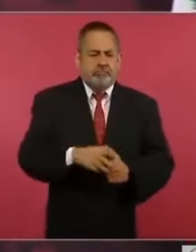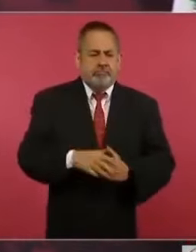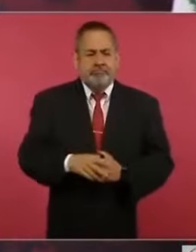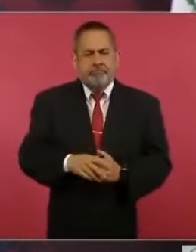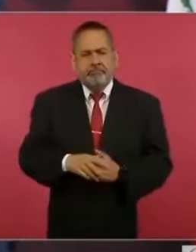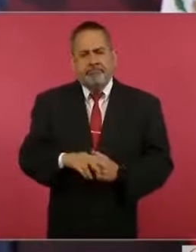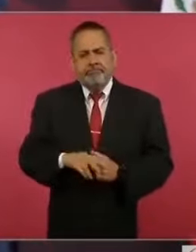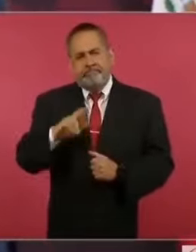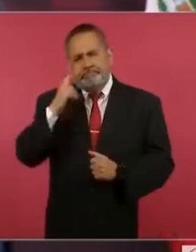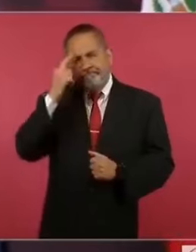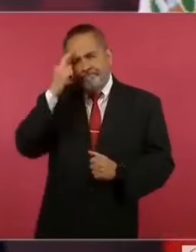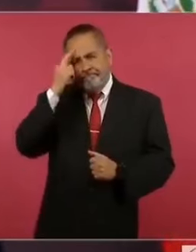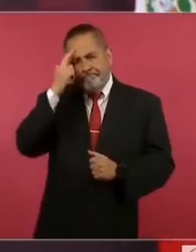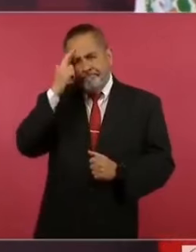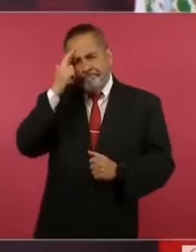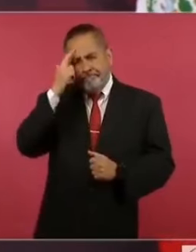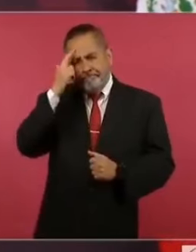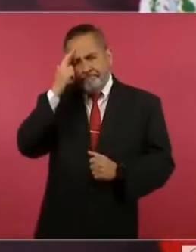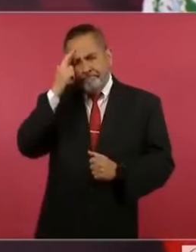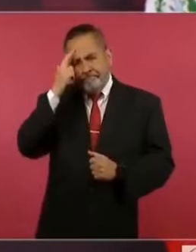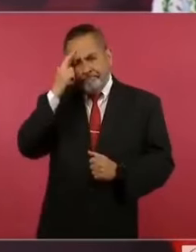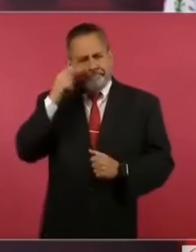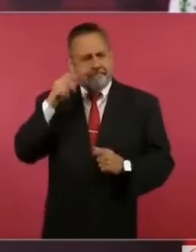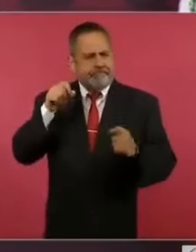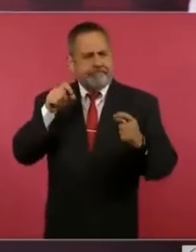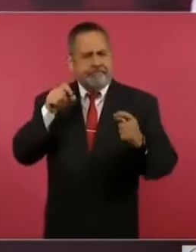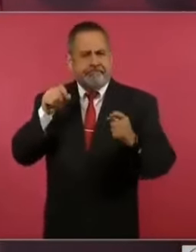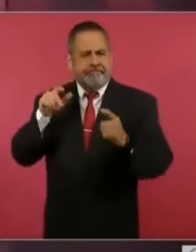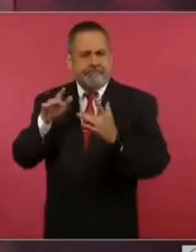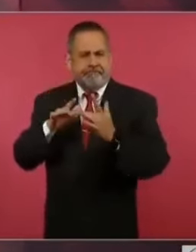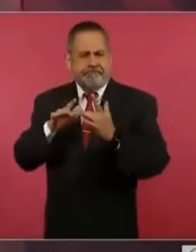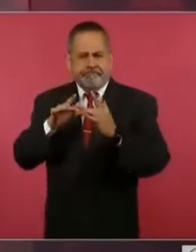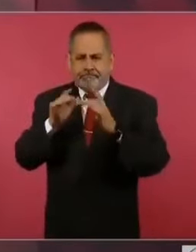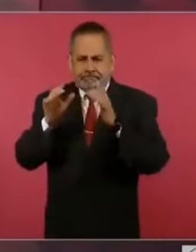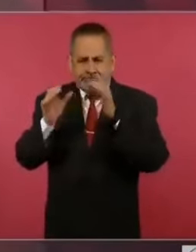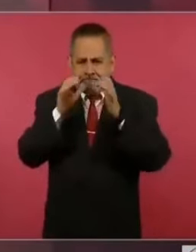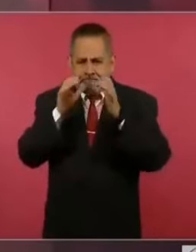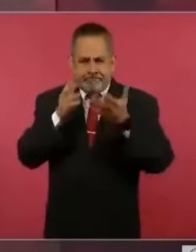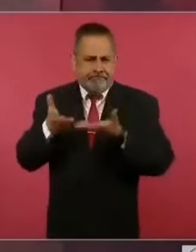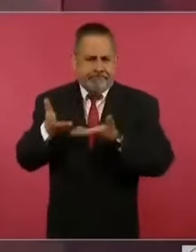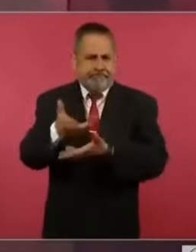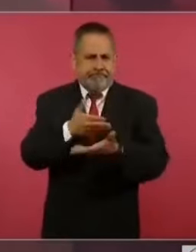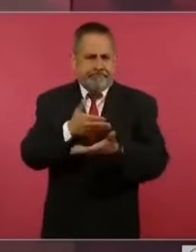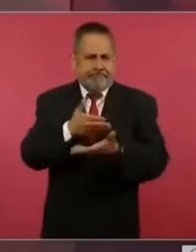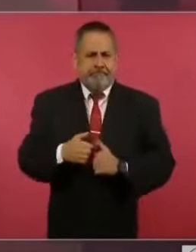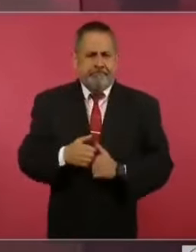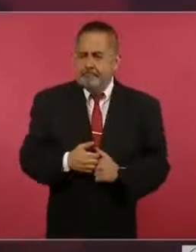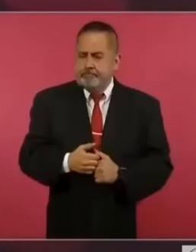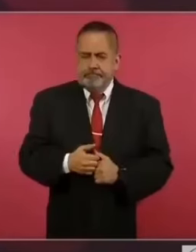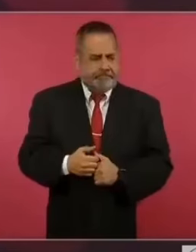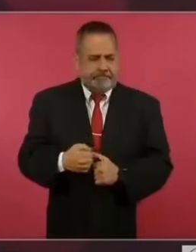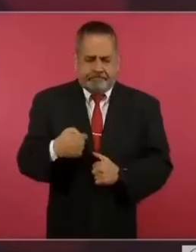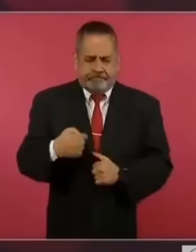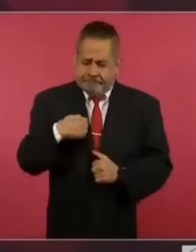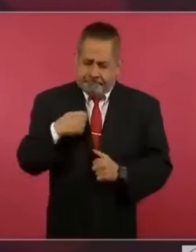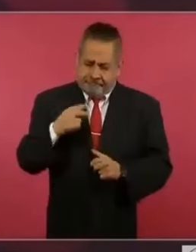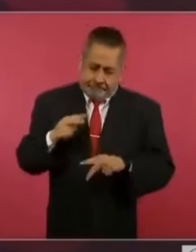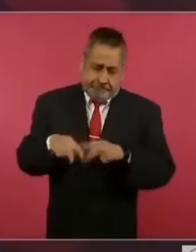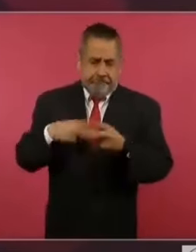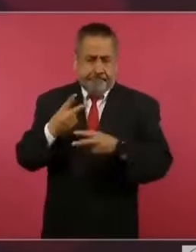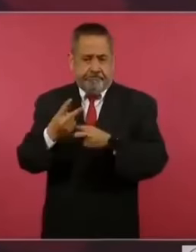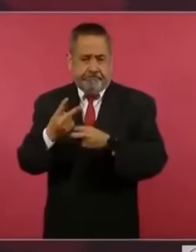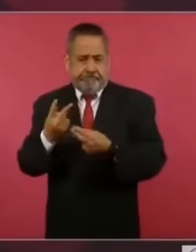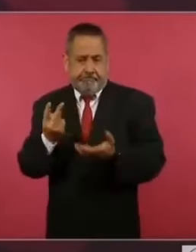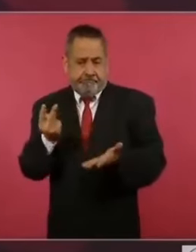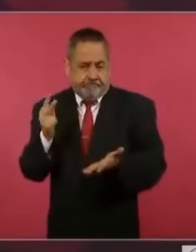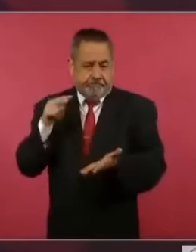ha acatado las decisiones del órgano electoral a pesar de las censuras que ha enfrentado en las conferencias mañaneras Amigas y